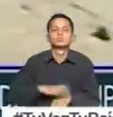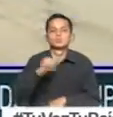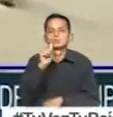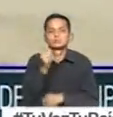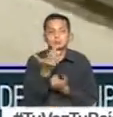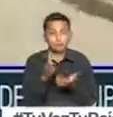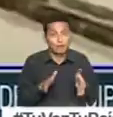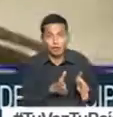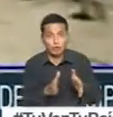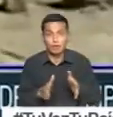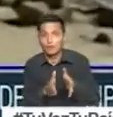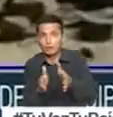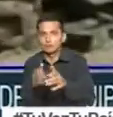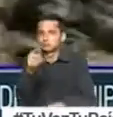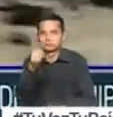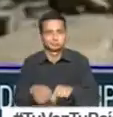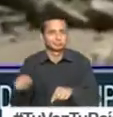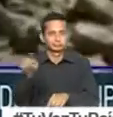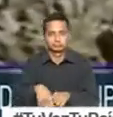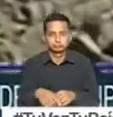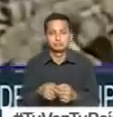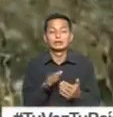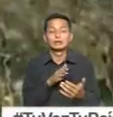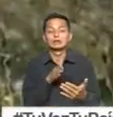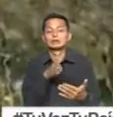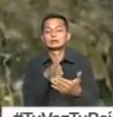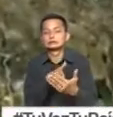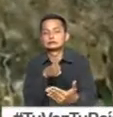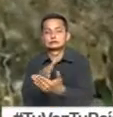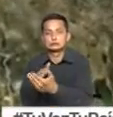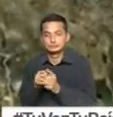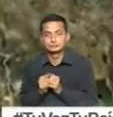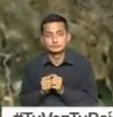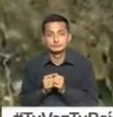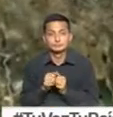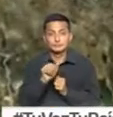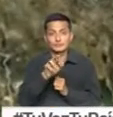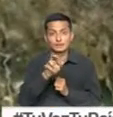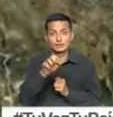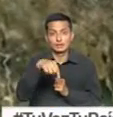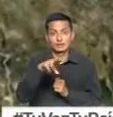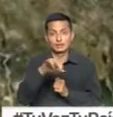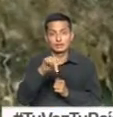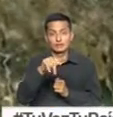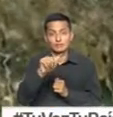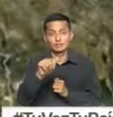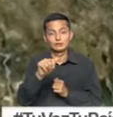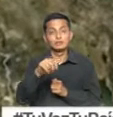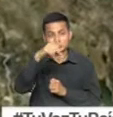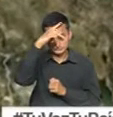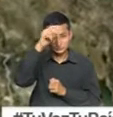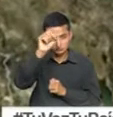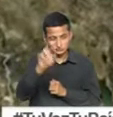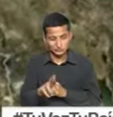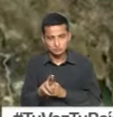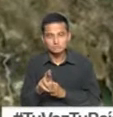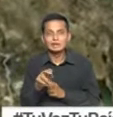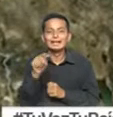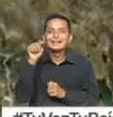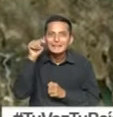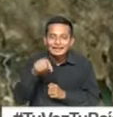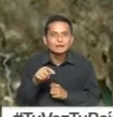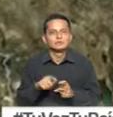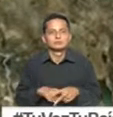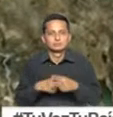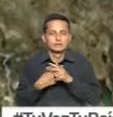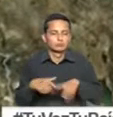obstruyeran algunas vías de comunicación hacia la Cruz del Cóndor. El departamento de Arequipa, al sur del país, fue donde se